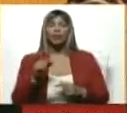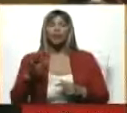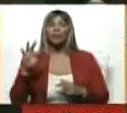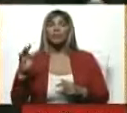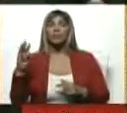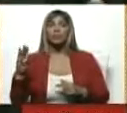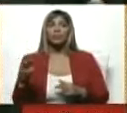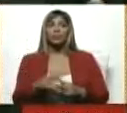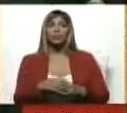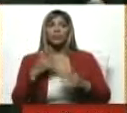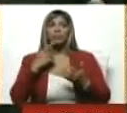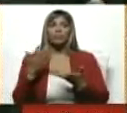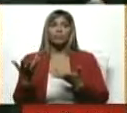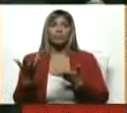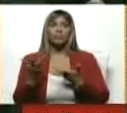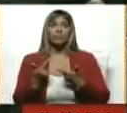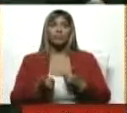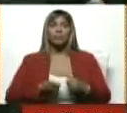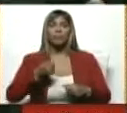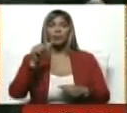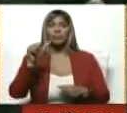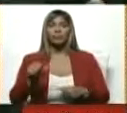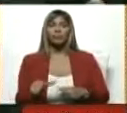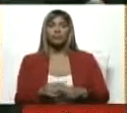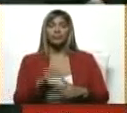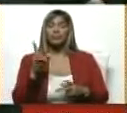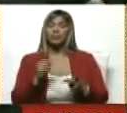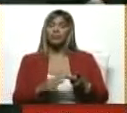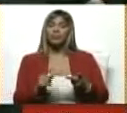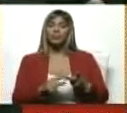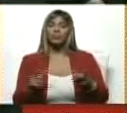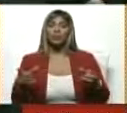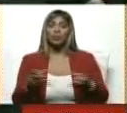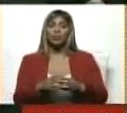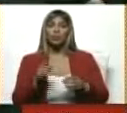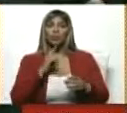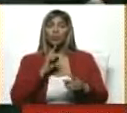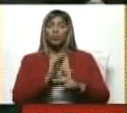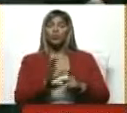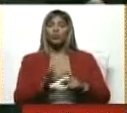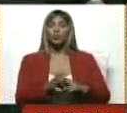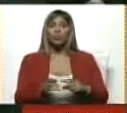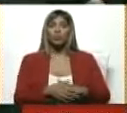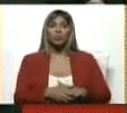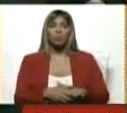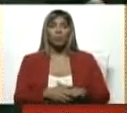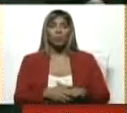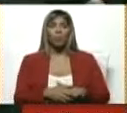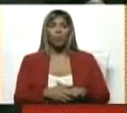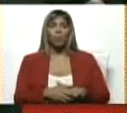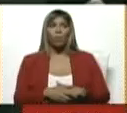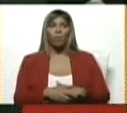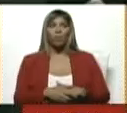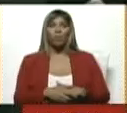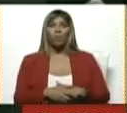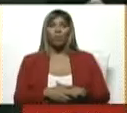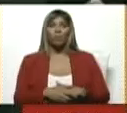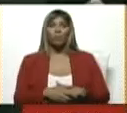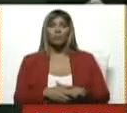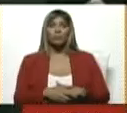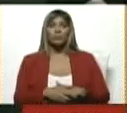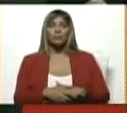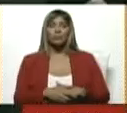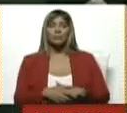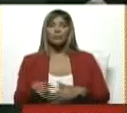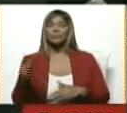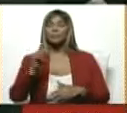Pacheco nos podrá dar más detalles. También encuentros de los patrimonios, de las manifestaciones patrimoniales que tienen lugar